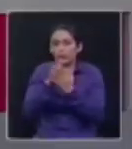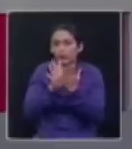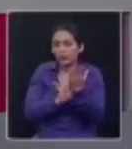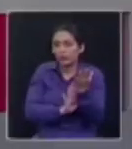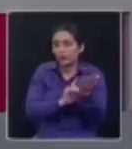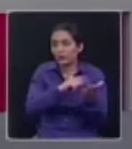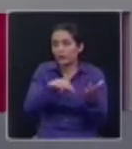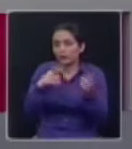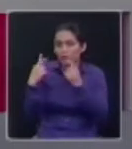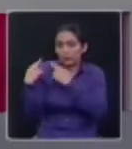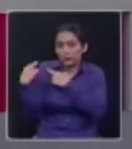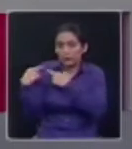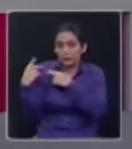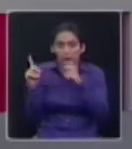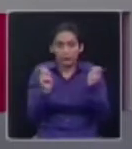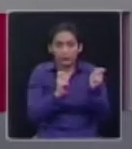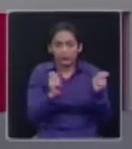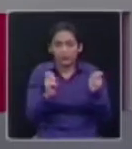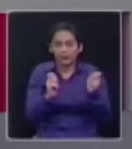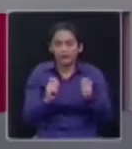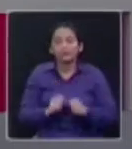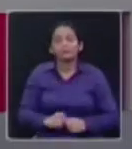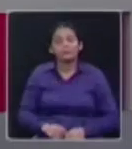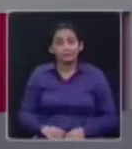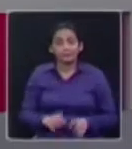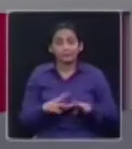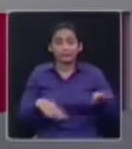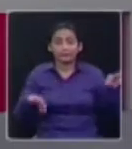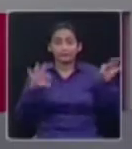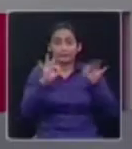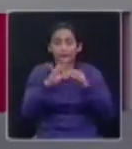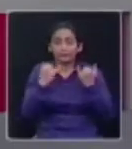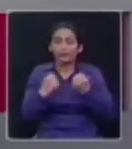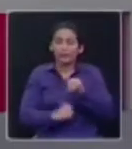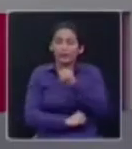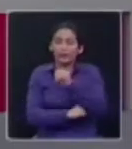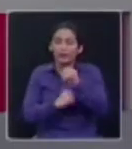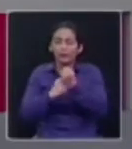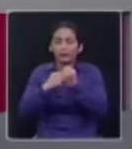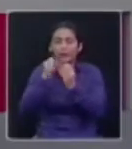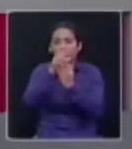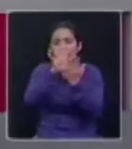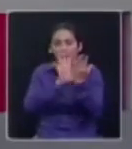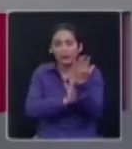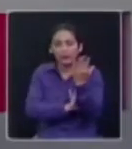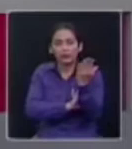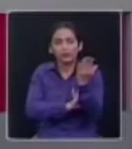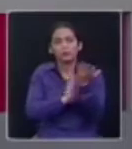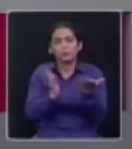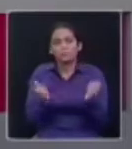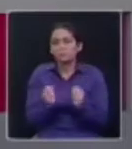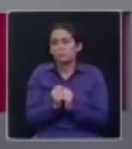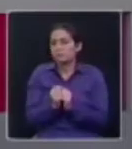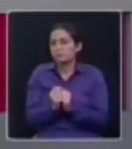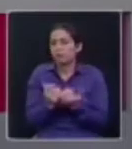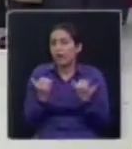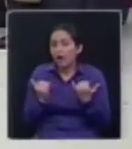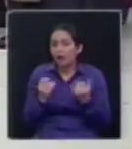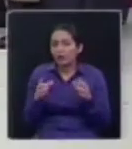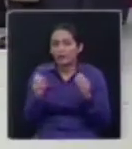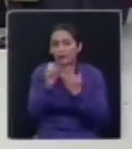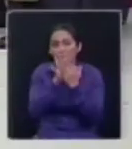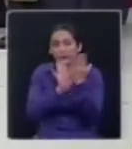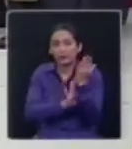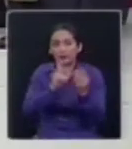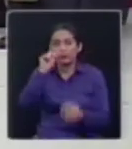Claro, claro, importantísimo. ¿Y cuáles son los pilares en la dirección de proyectos basado más bien en el proyecto IPMA?